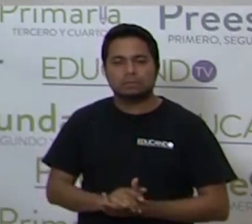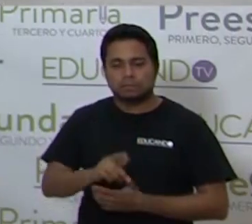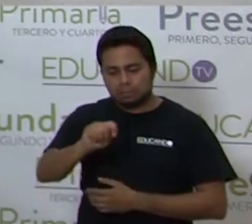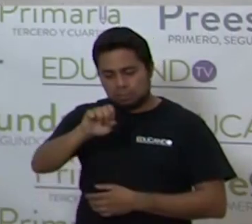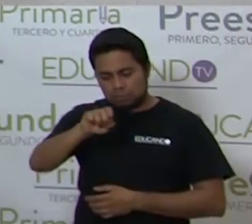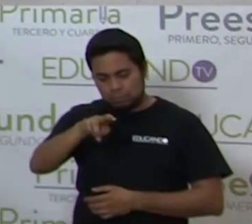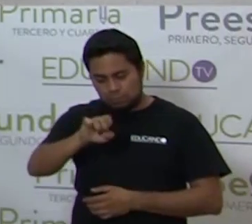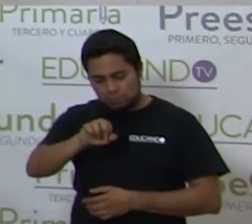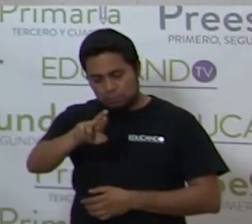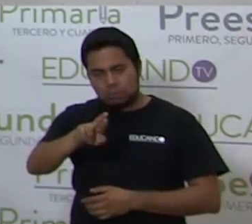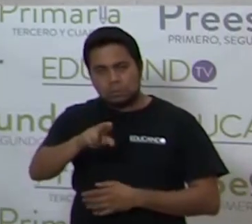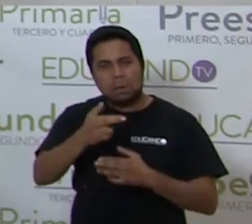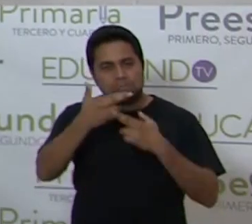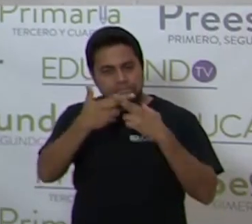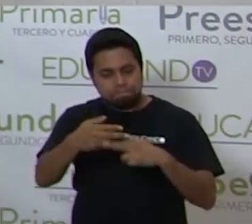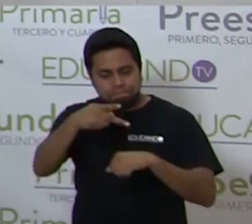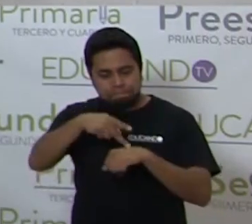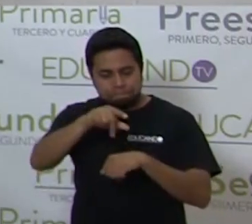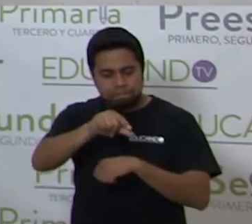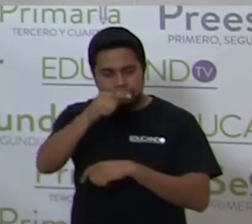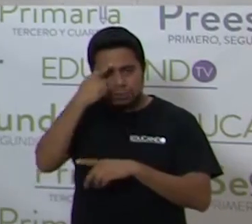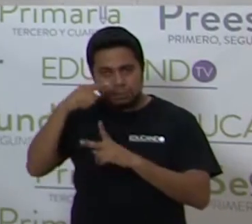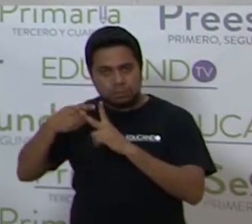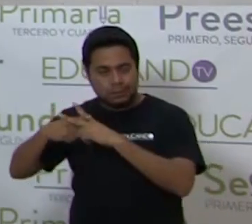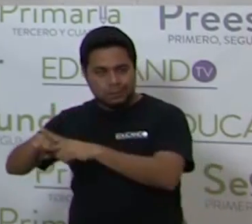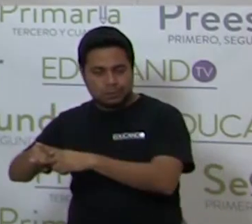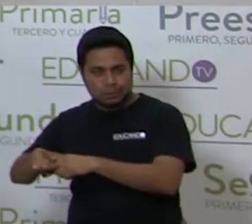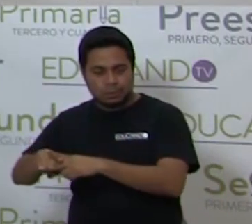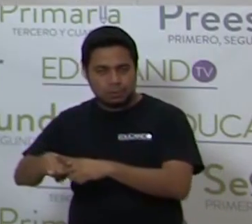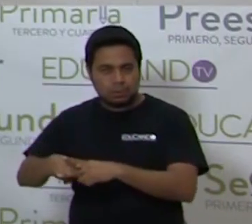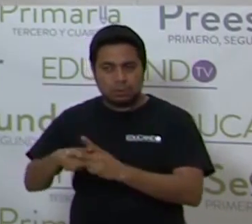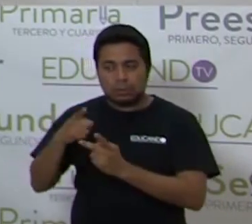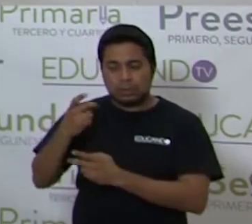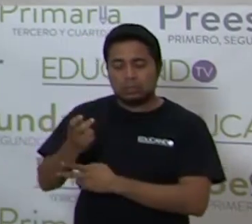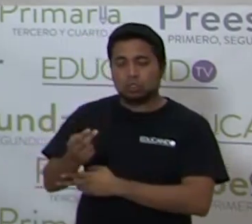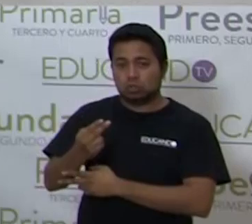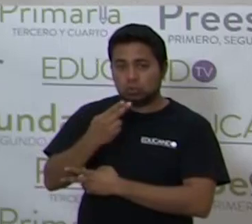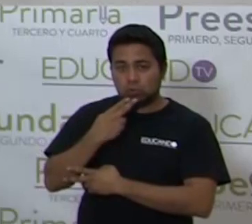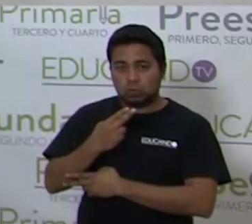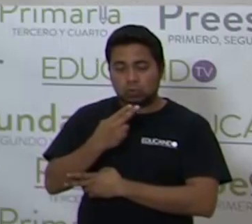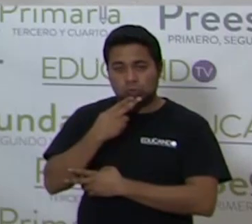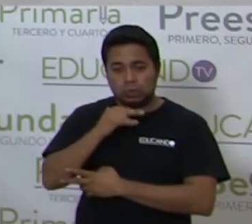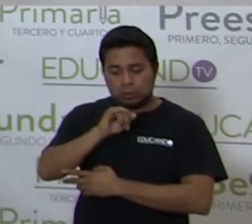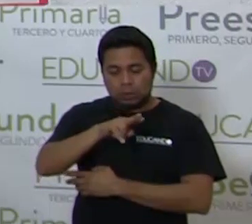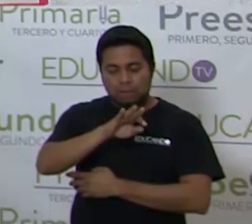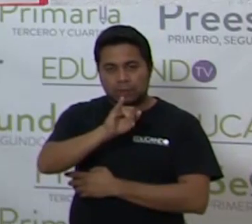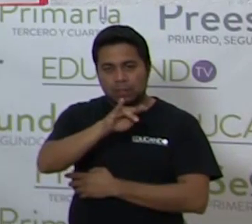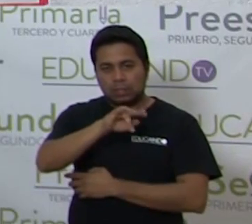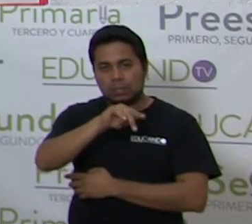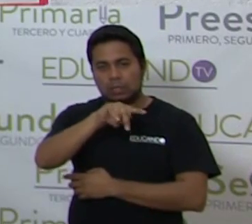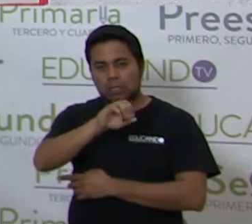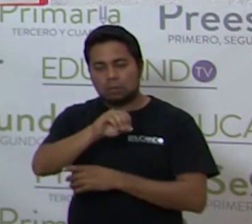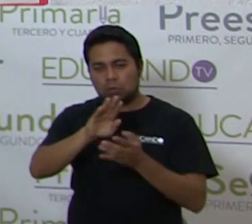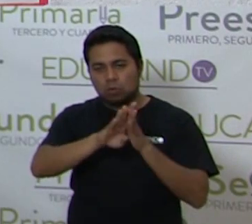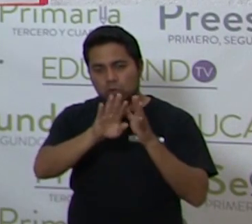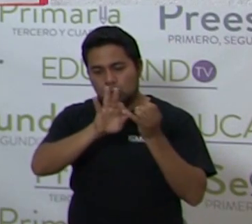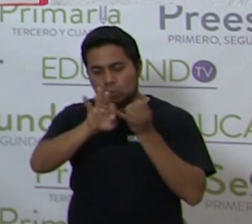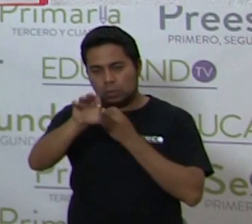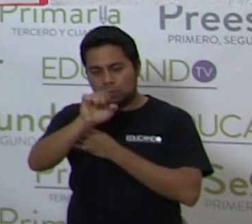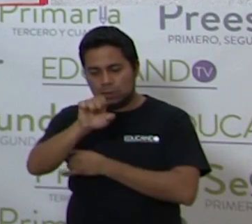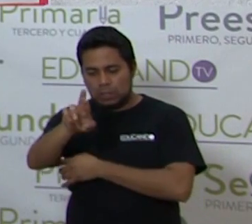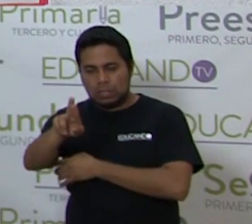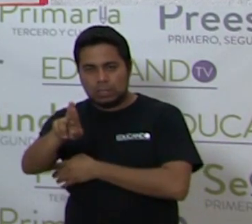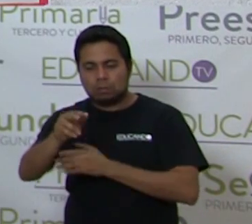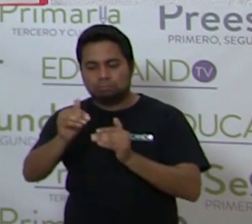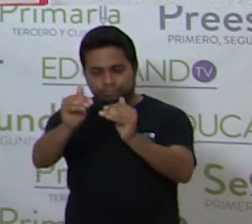Tener suficientes piedritas para empezar. Y estamos utilizando el infinitivo con terminación er. Vamos